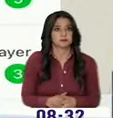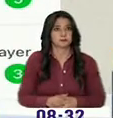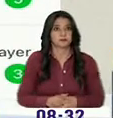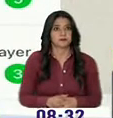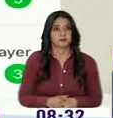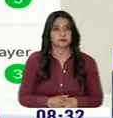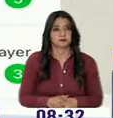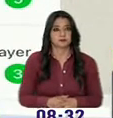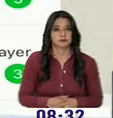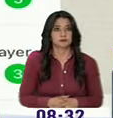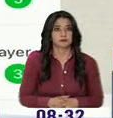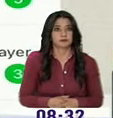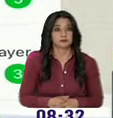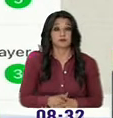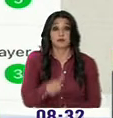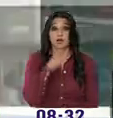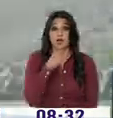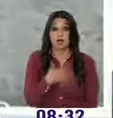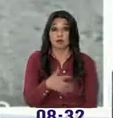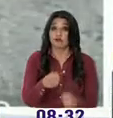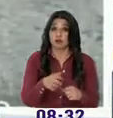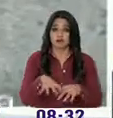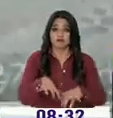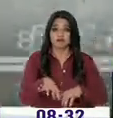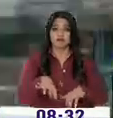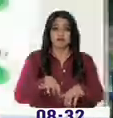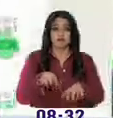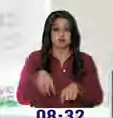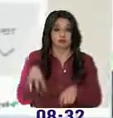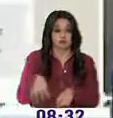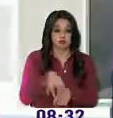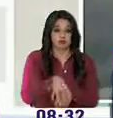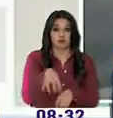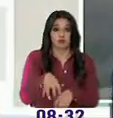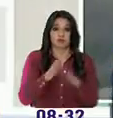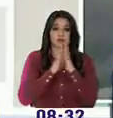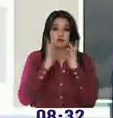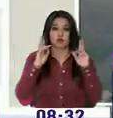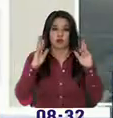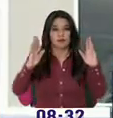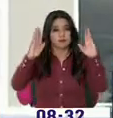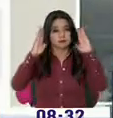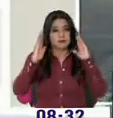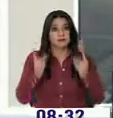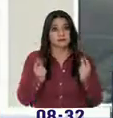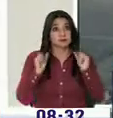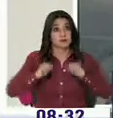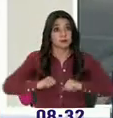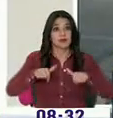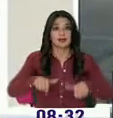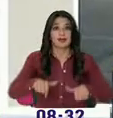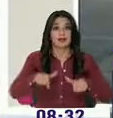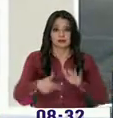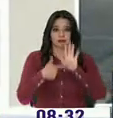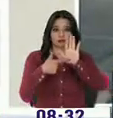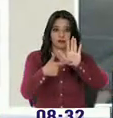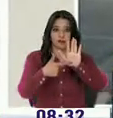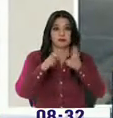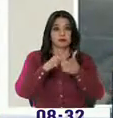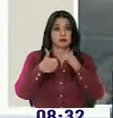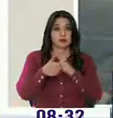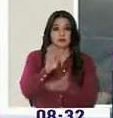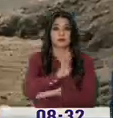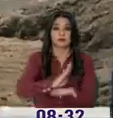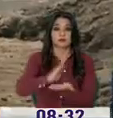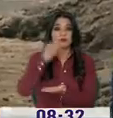cualquier construcción que esté cerca. El agua es terrible, vean, llena de huecos. Así que ojalá les atiendan rápido. Aquí exponemos el problema, barrio